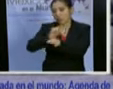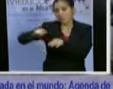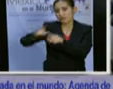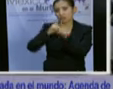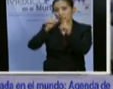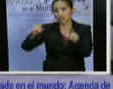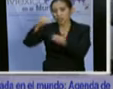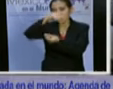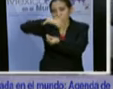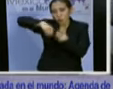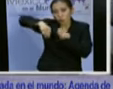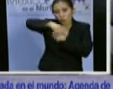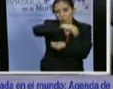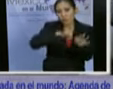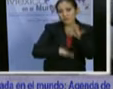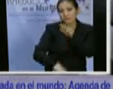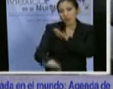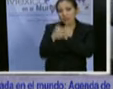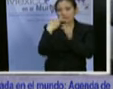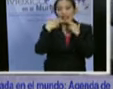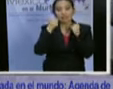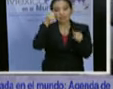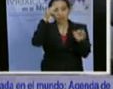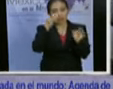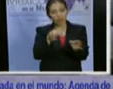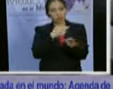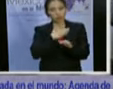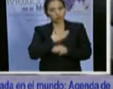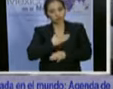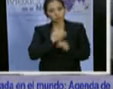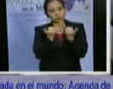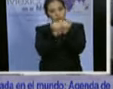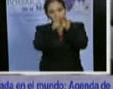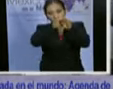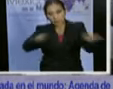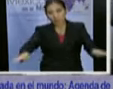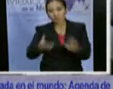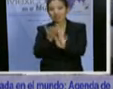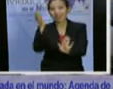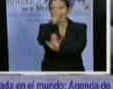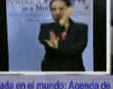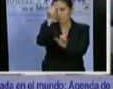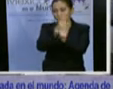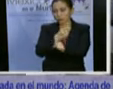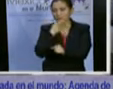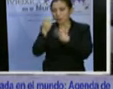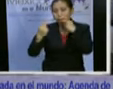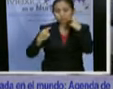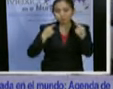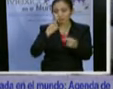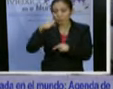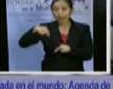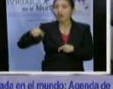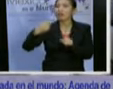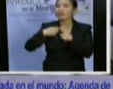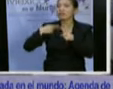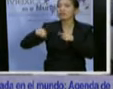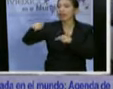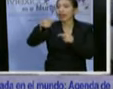desarrollo sustentable con base en sistemas fiscales justos y equitativos. Y el otro día que teníamos oportunidad de hablar de esto, decíamos, ¿a quién le